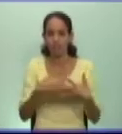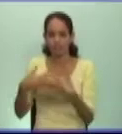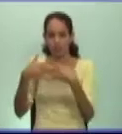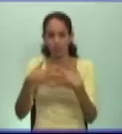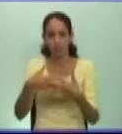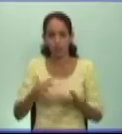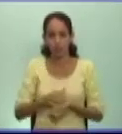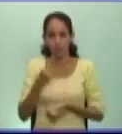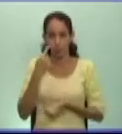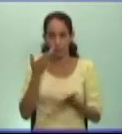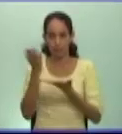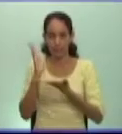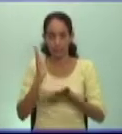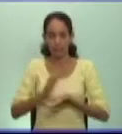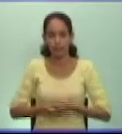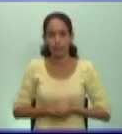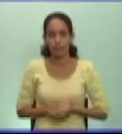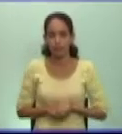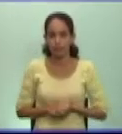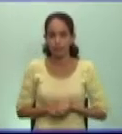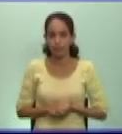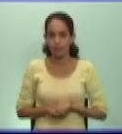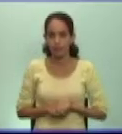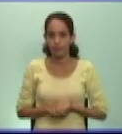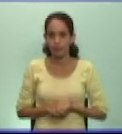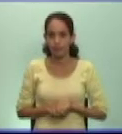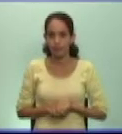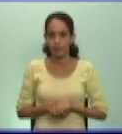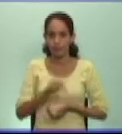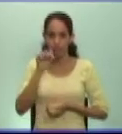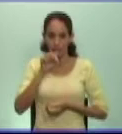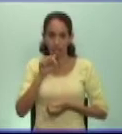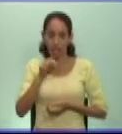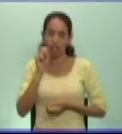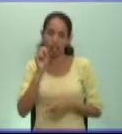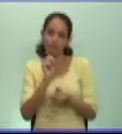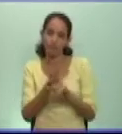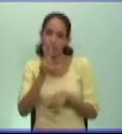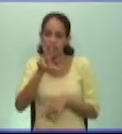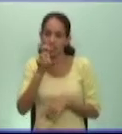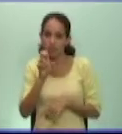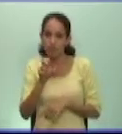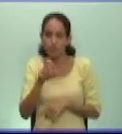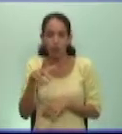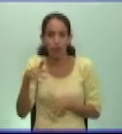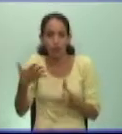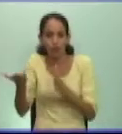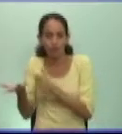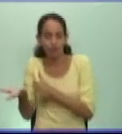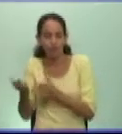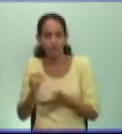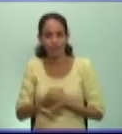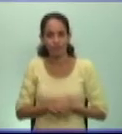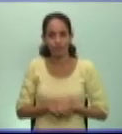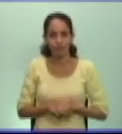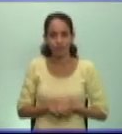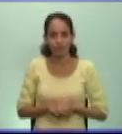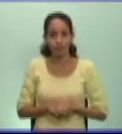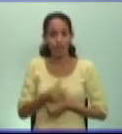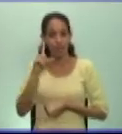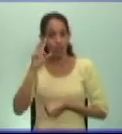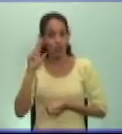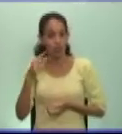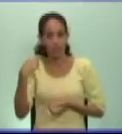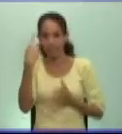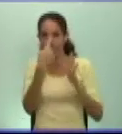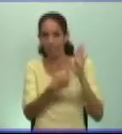precisar bien estos datos. La representación de la nueva derecha. Pero cuando ustedes hablen de estos fenómenos, recuerden que hay